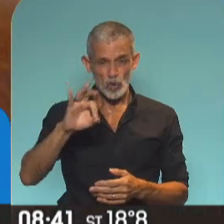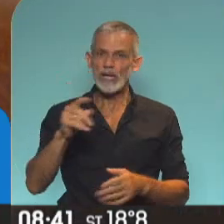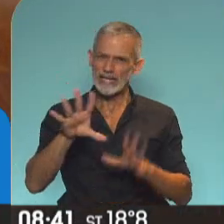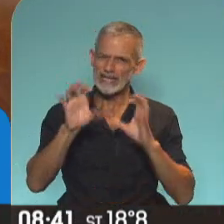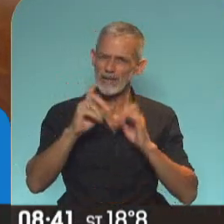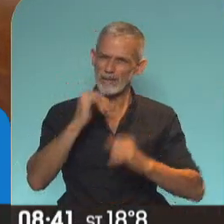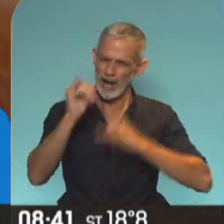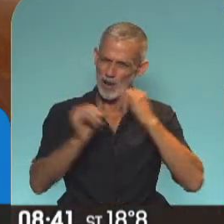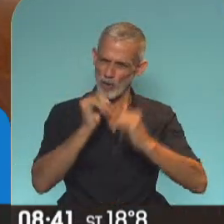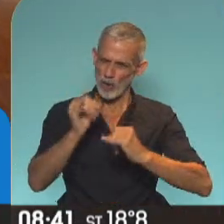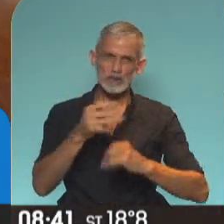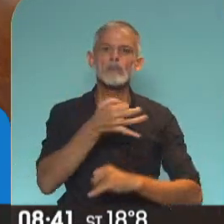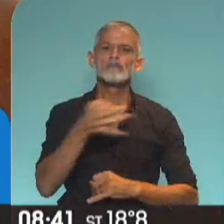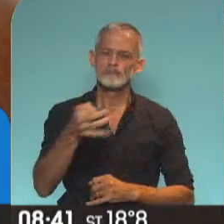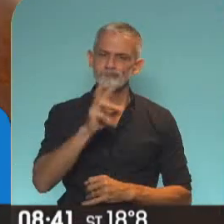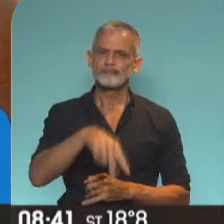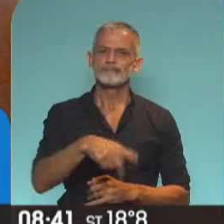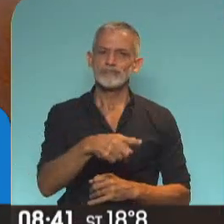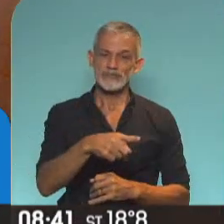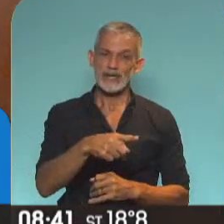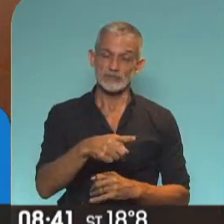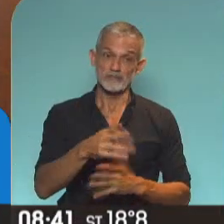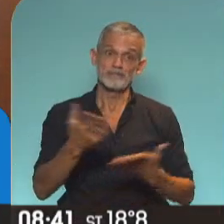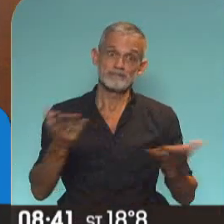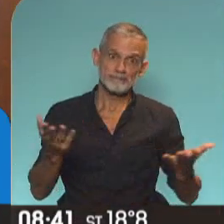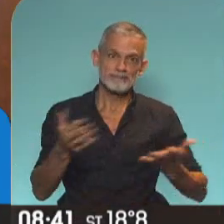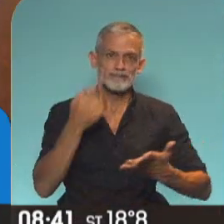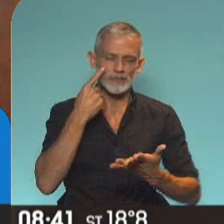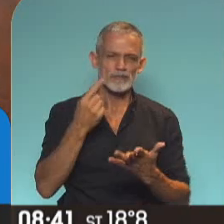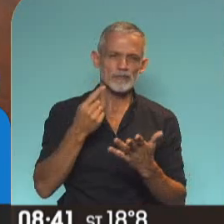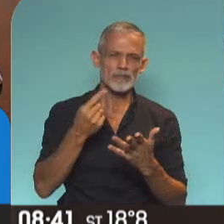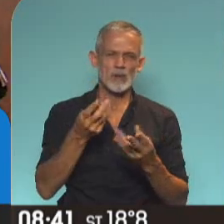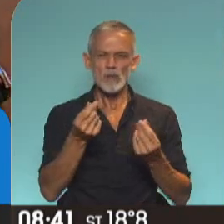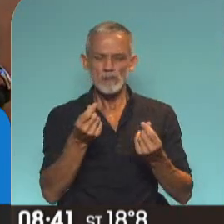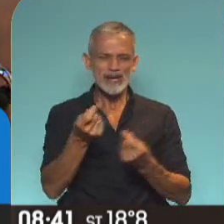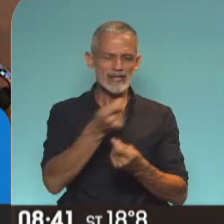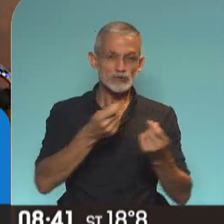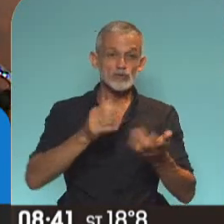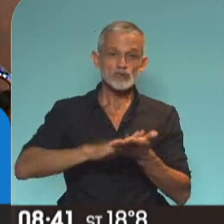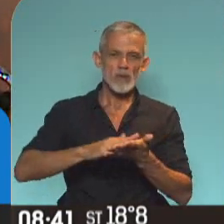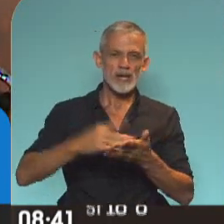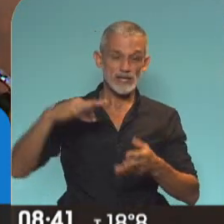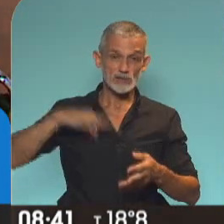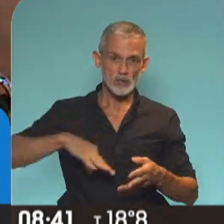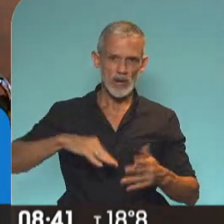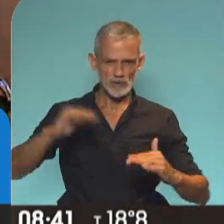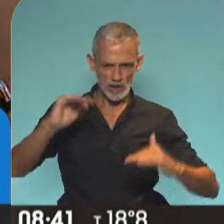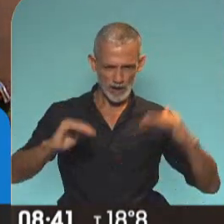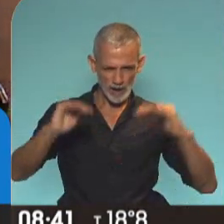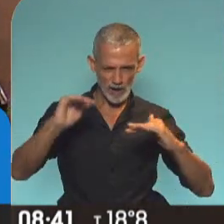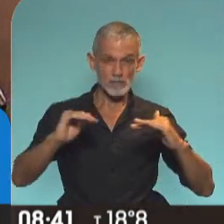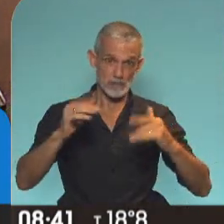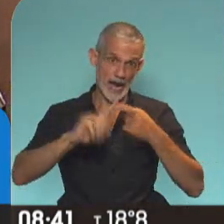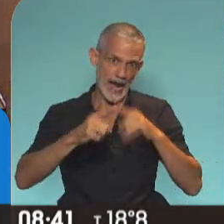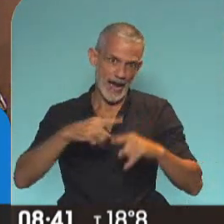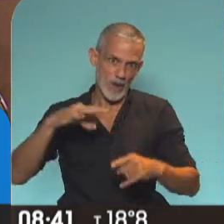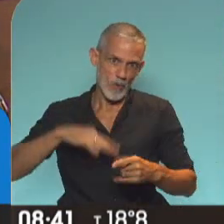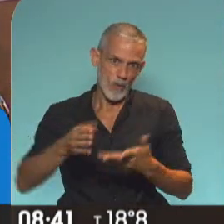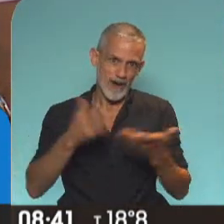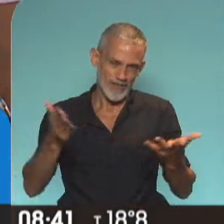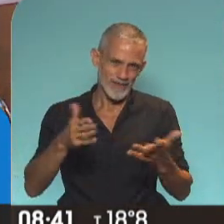estos días. Entonces, lo mejor es devolverle o hacerle un reintegro o hacerle algún aporte vía tarjeta alimentaria al que sabemos que